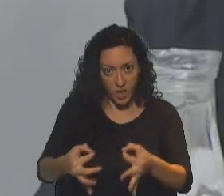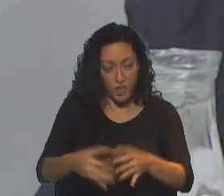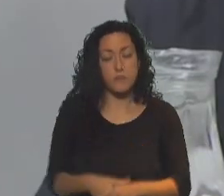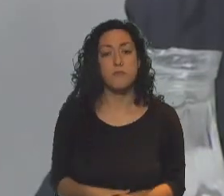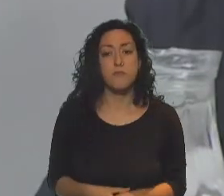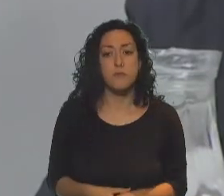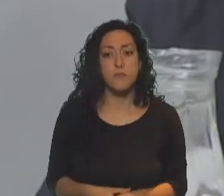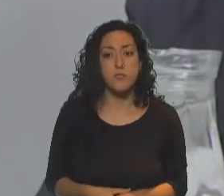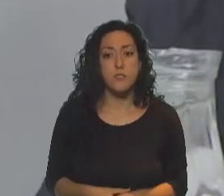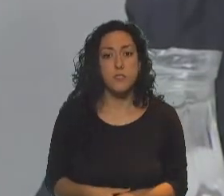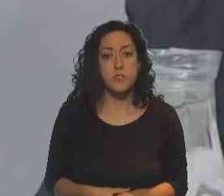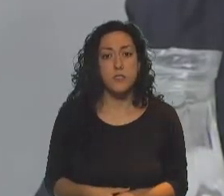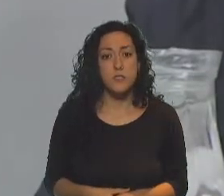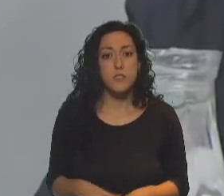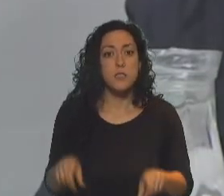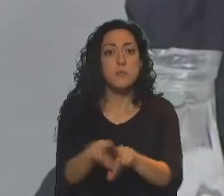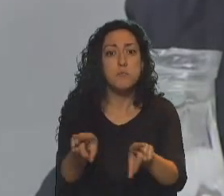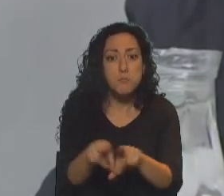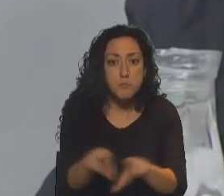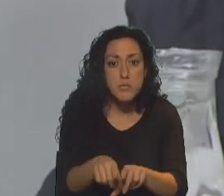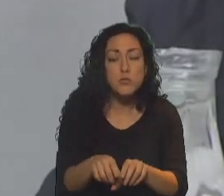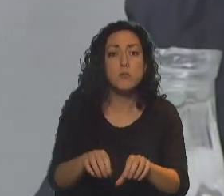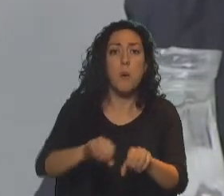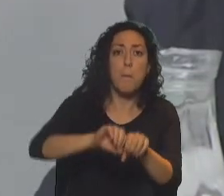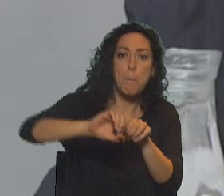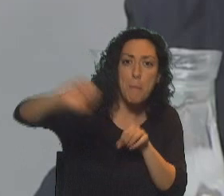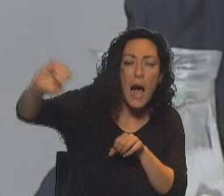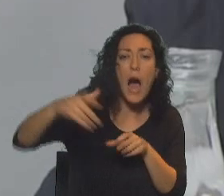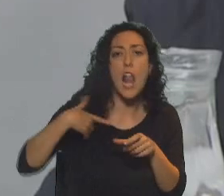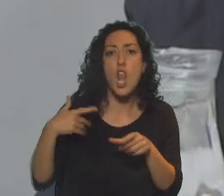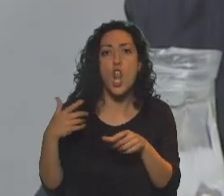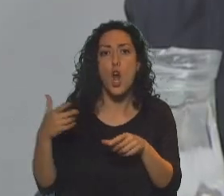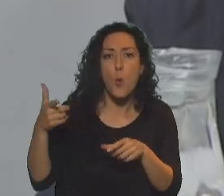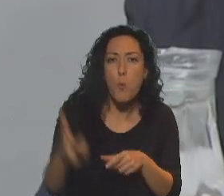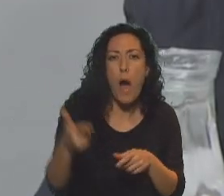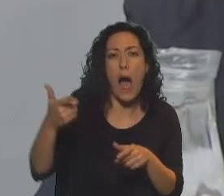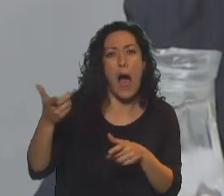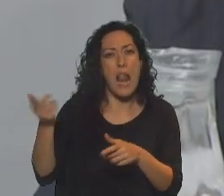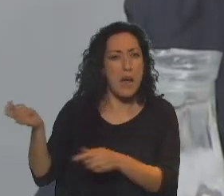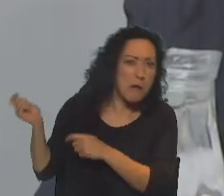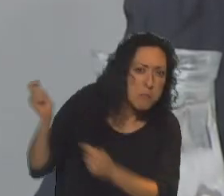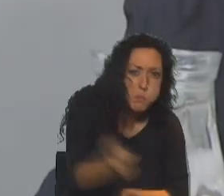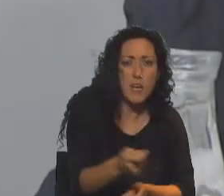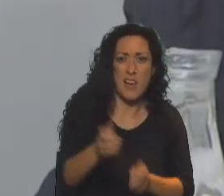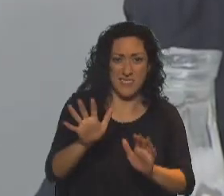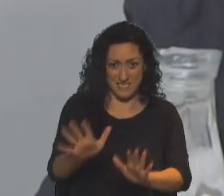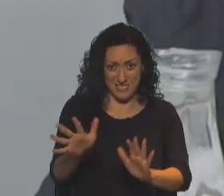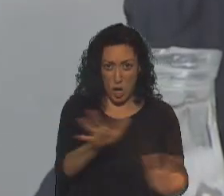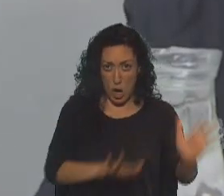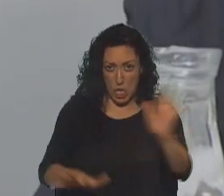El orden de la pala, del palo y bala, eso no me parece orden. Aparte son